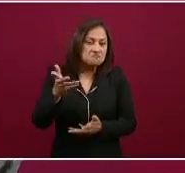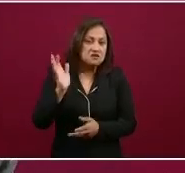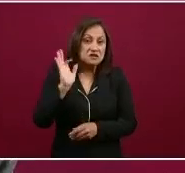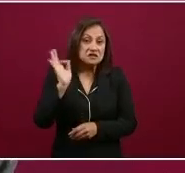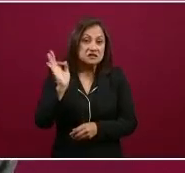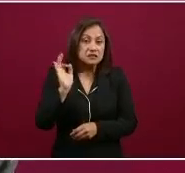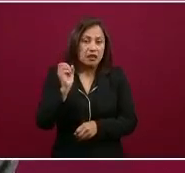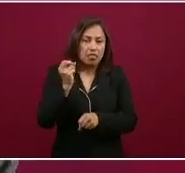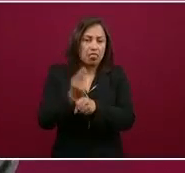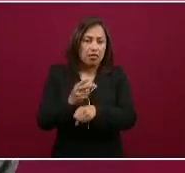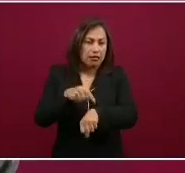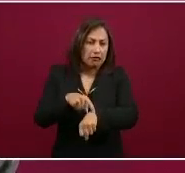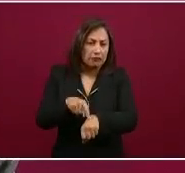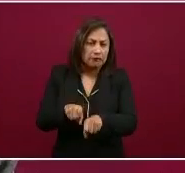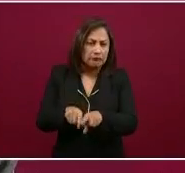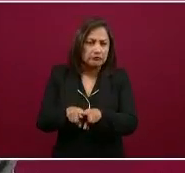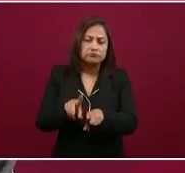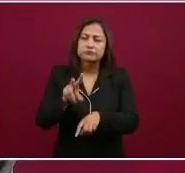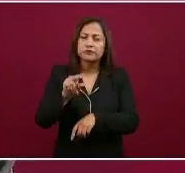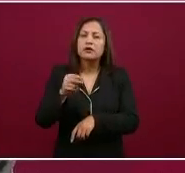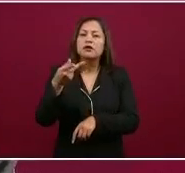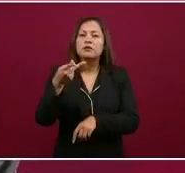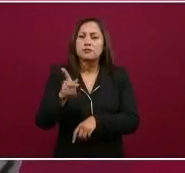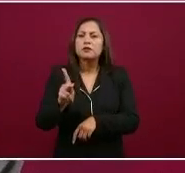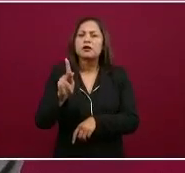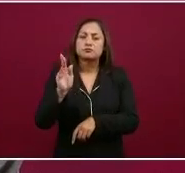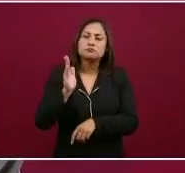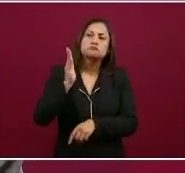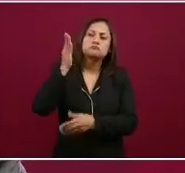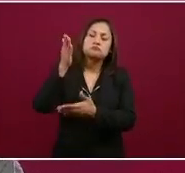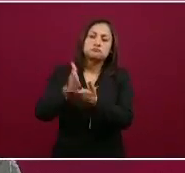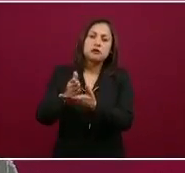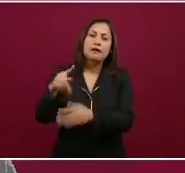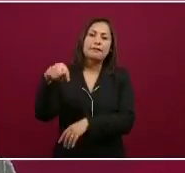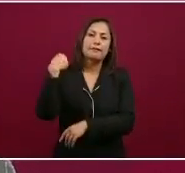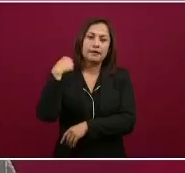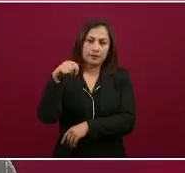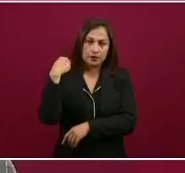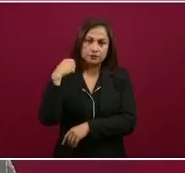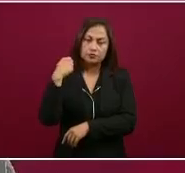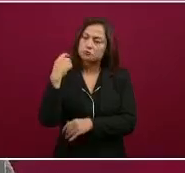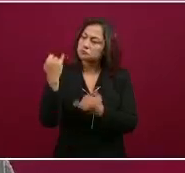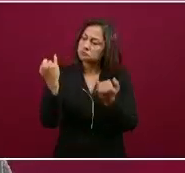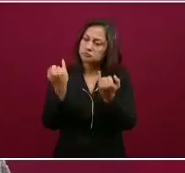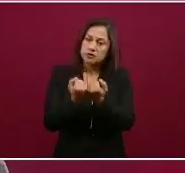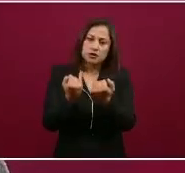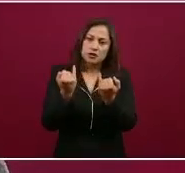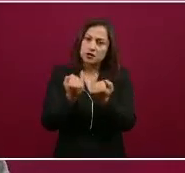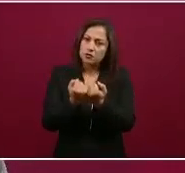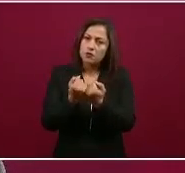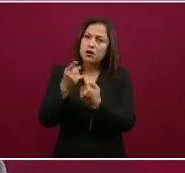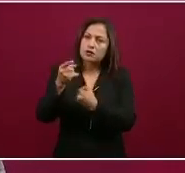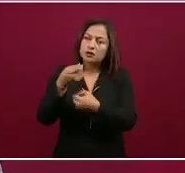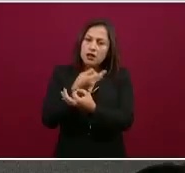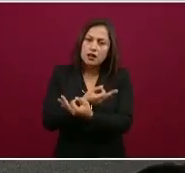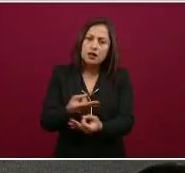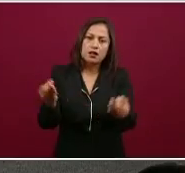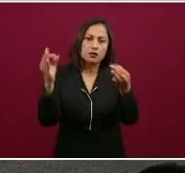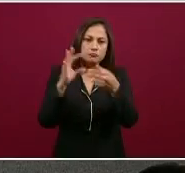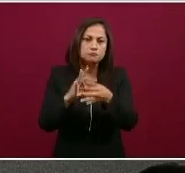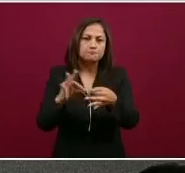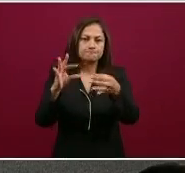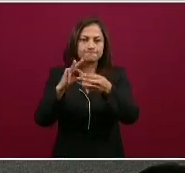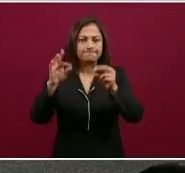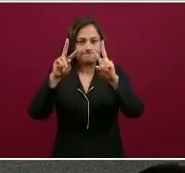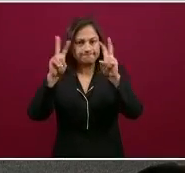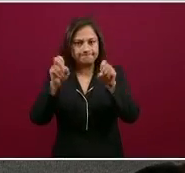temprano, pero sí vamos a estar en Tabasco. De allá vamos a informar sobre este tema. Vamos a